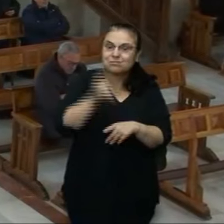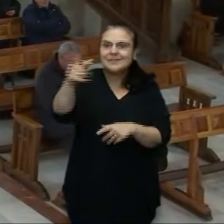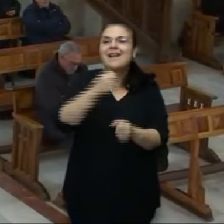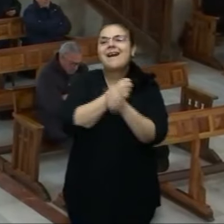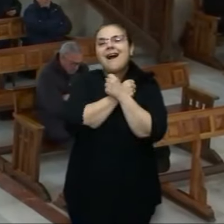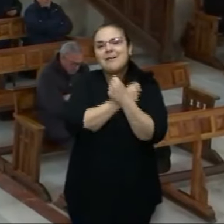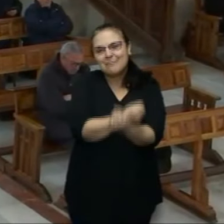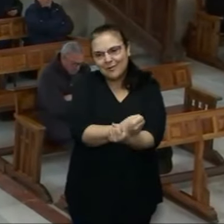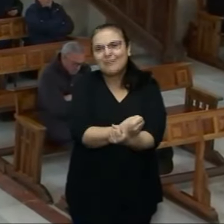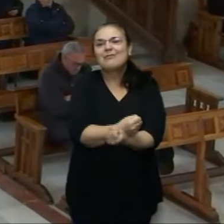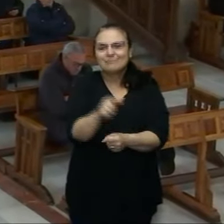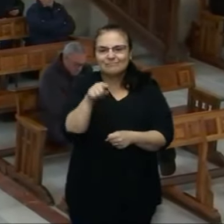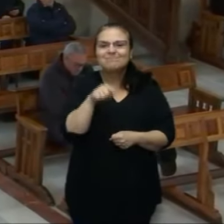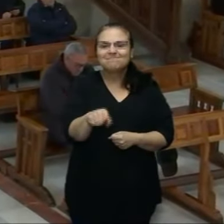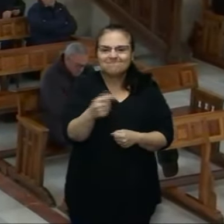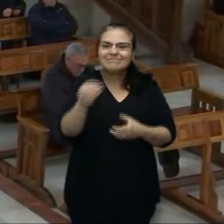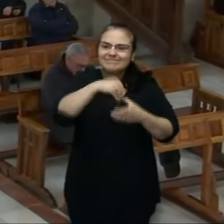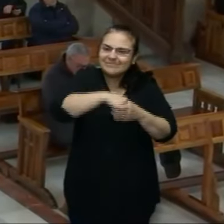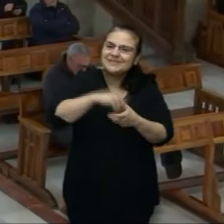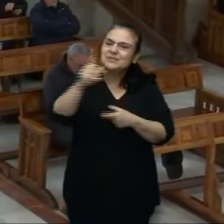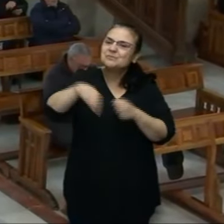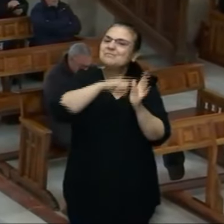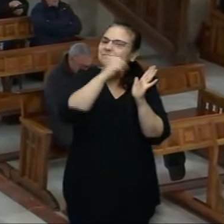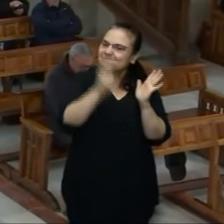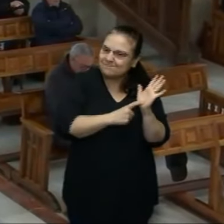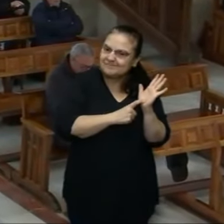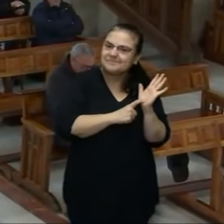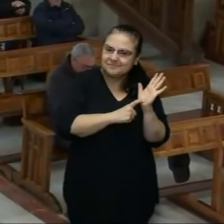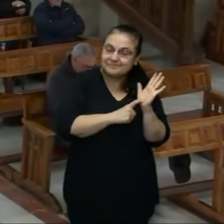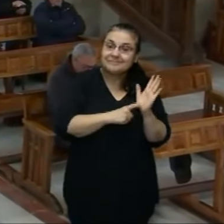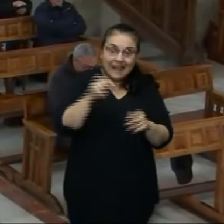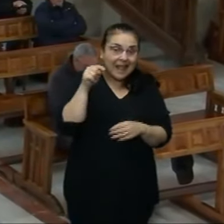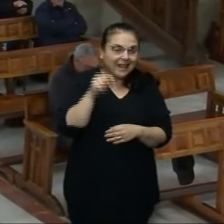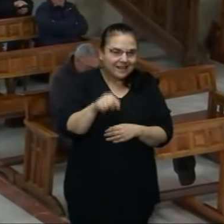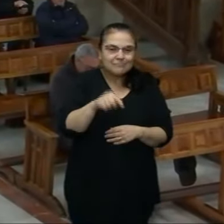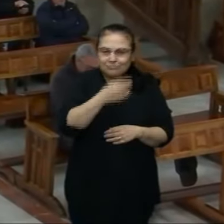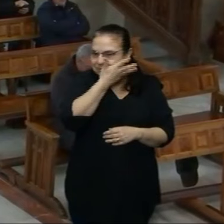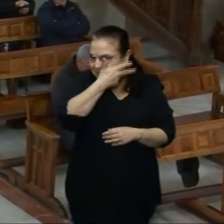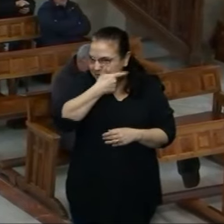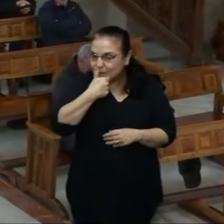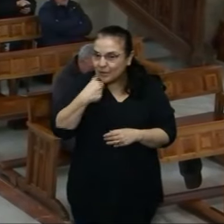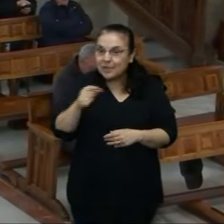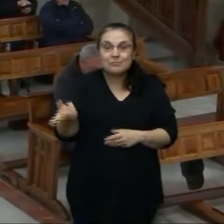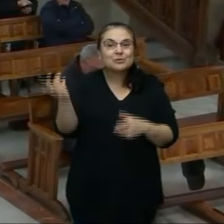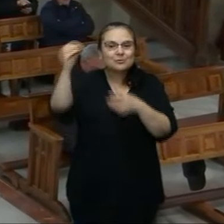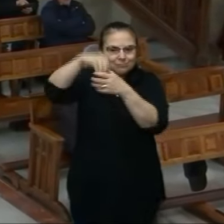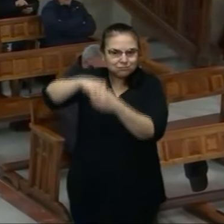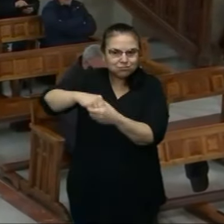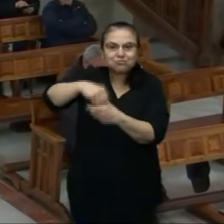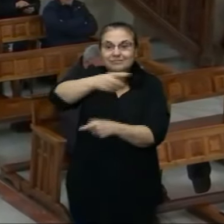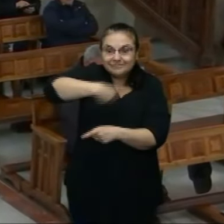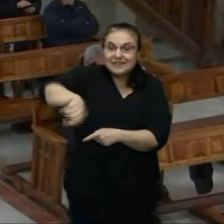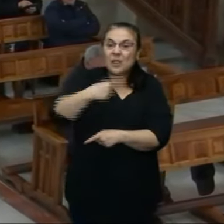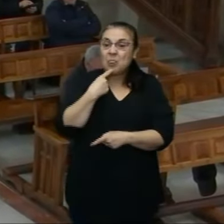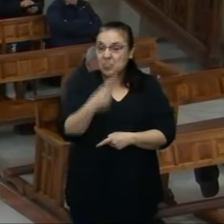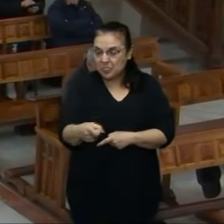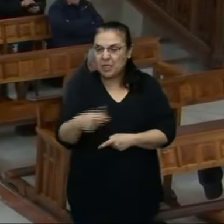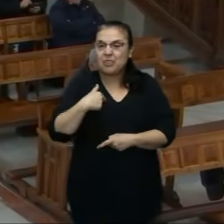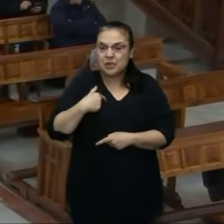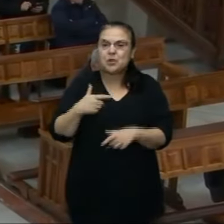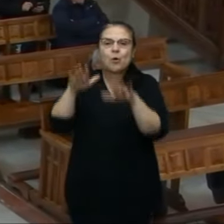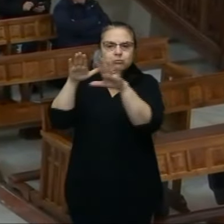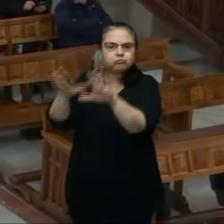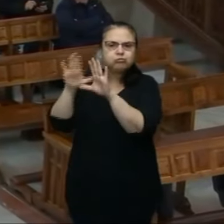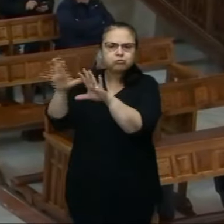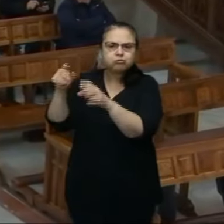llegado a su plenitud. En esto conocemos que estamos en él. Quien dice que permanece en